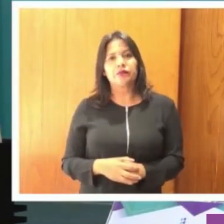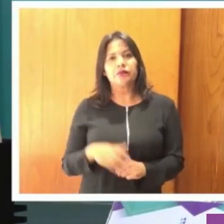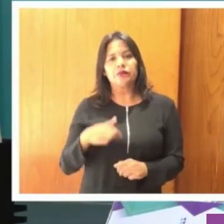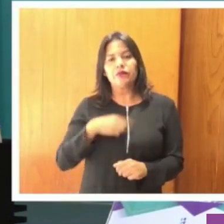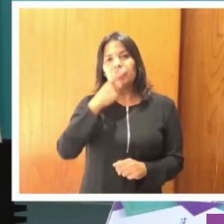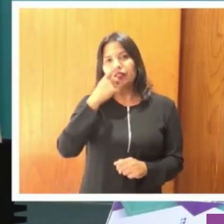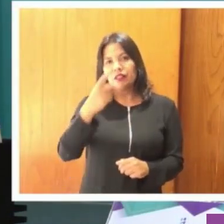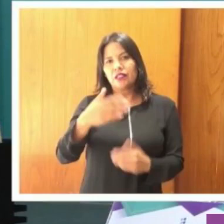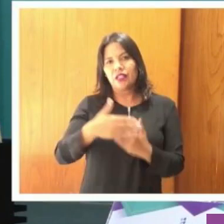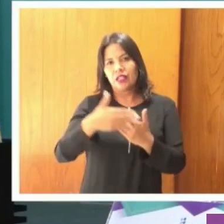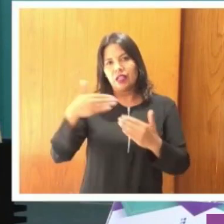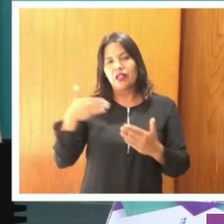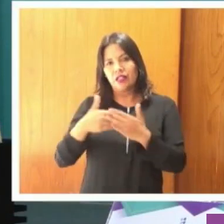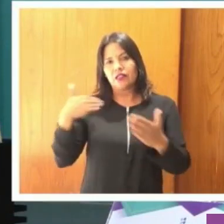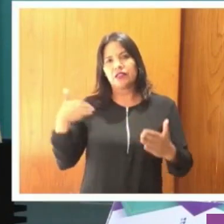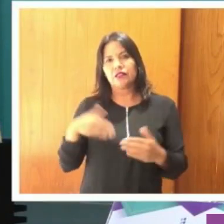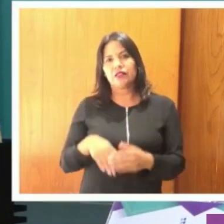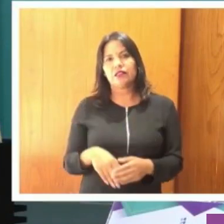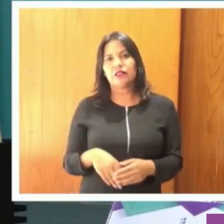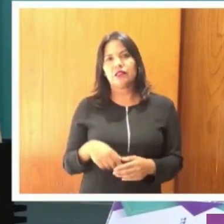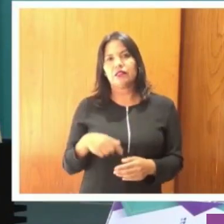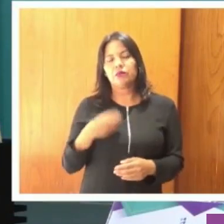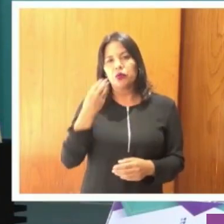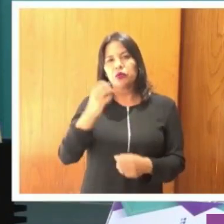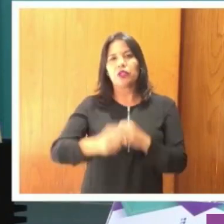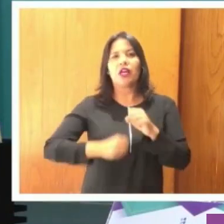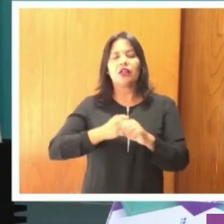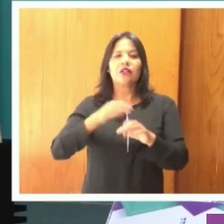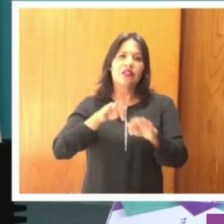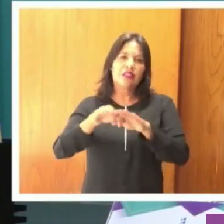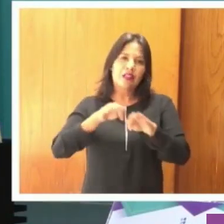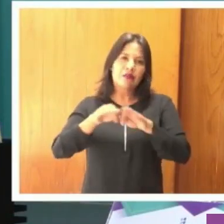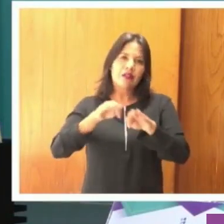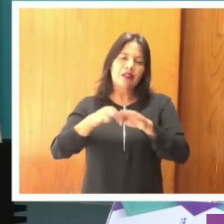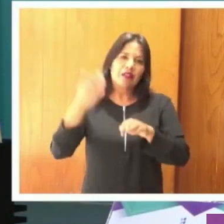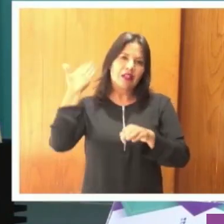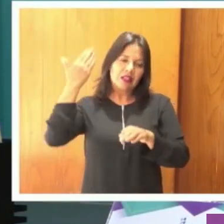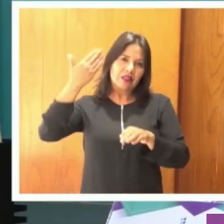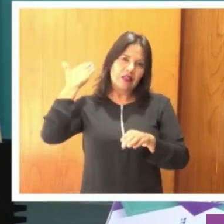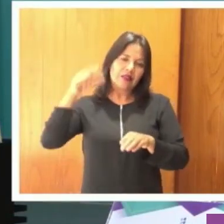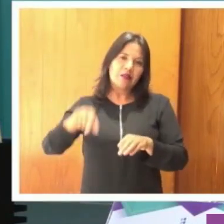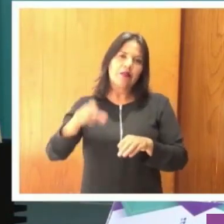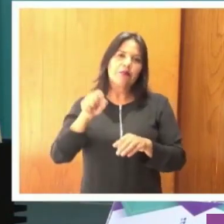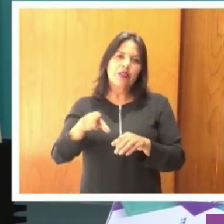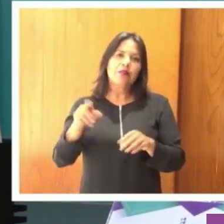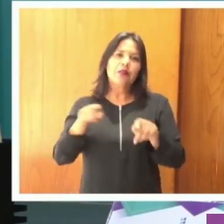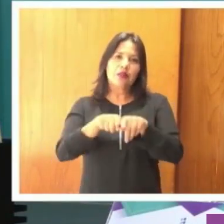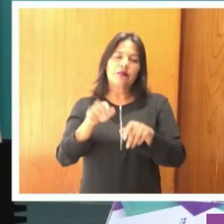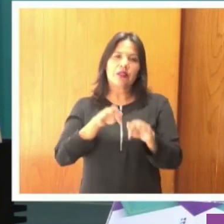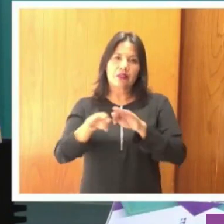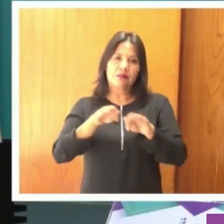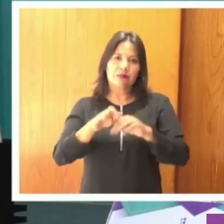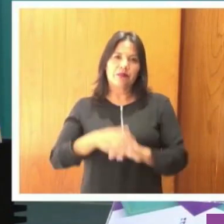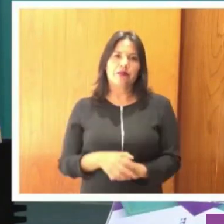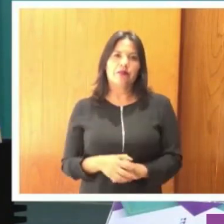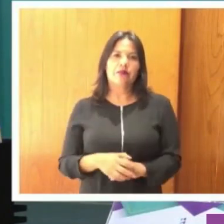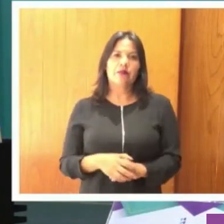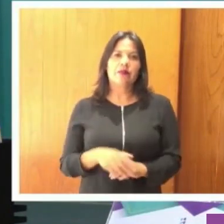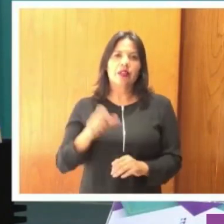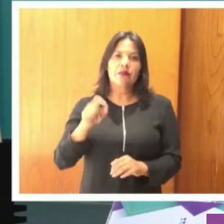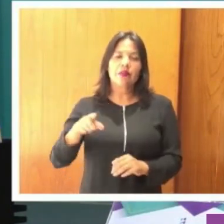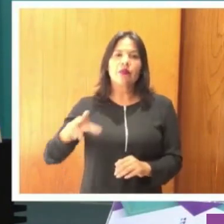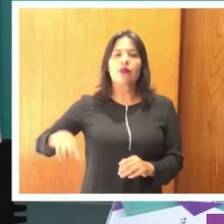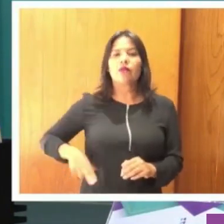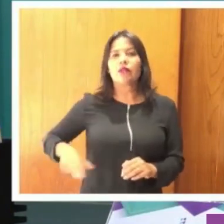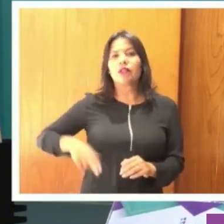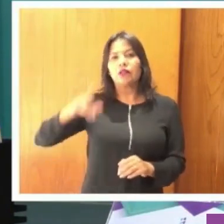mencionarla, compañera de muchas batallas, de muchas luchas y sobre todo cómplice con el patronato de la Feria